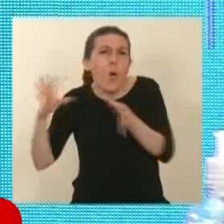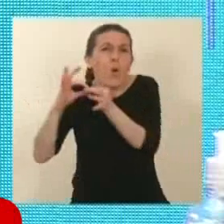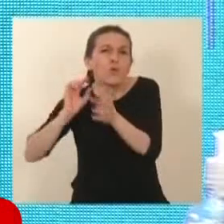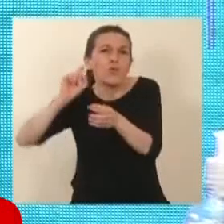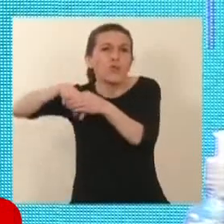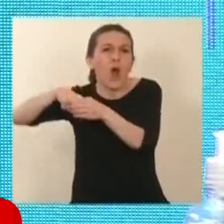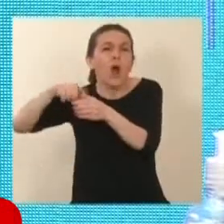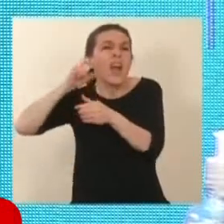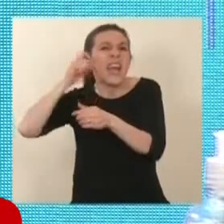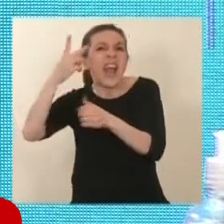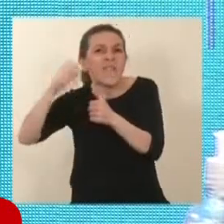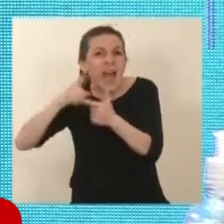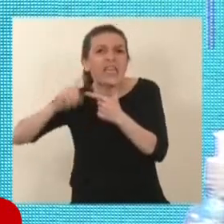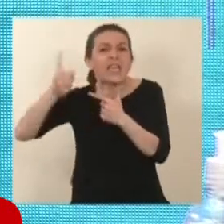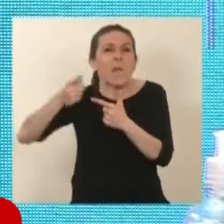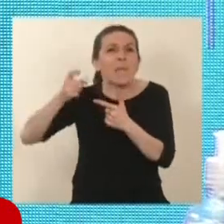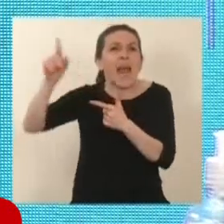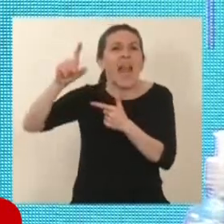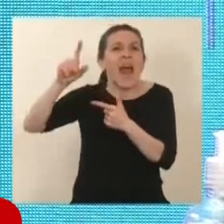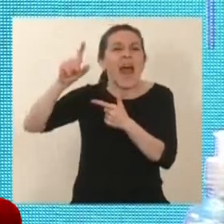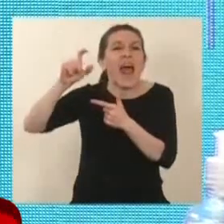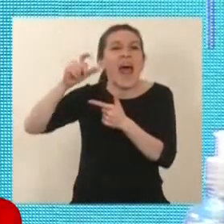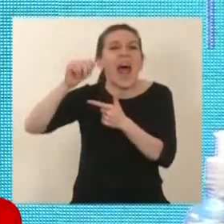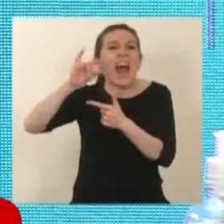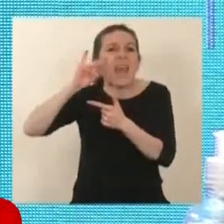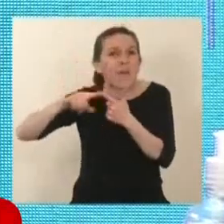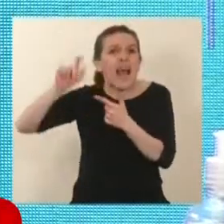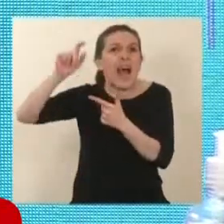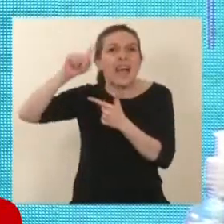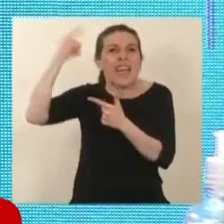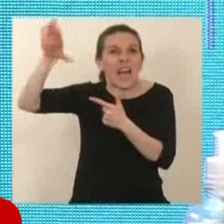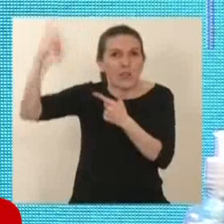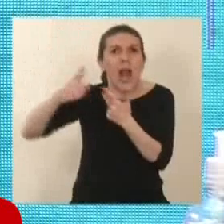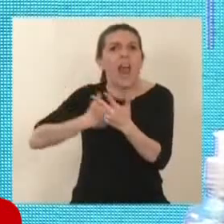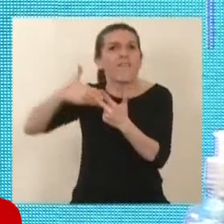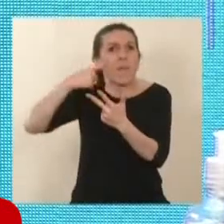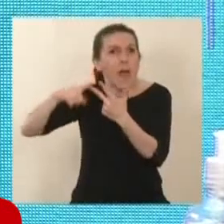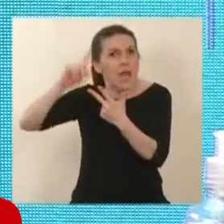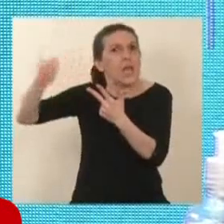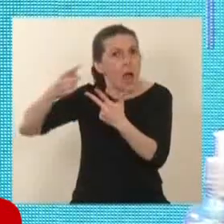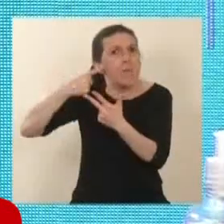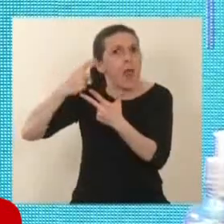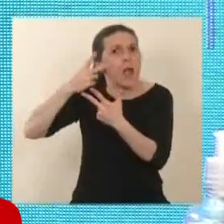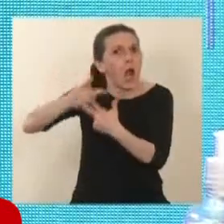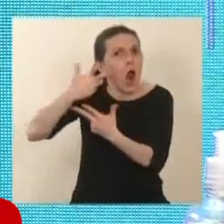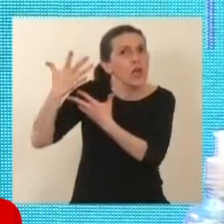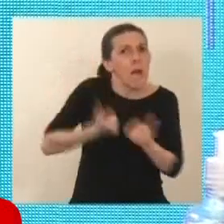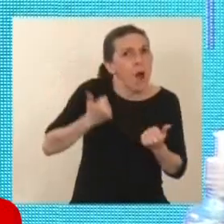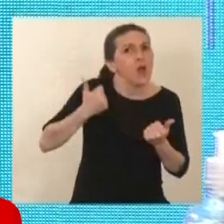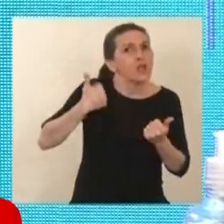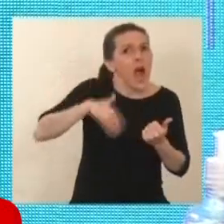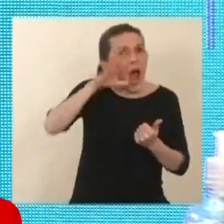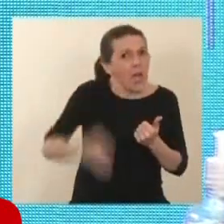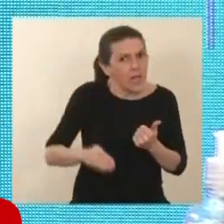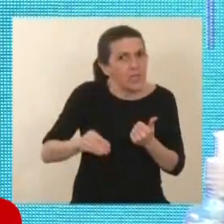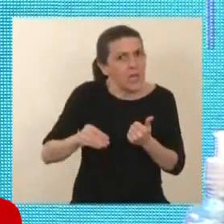comunidad académica internacional. El FMI también reconoció la posición de endeudamiento insostenible y respaldó la